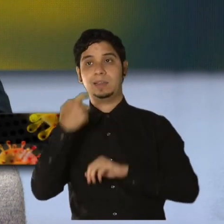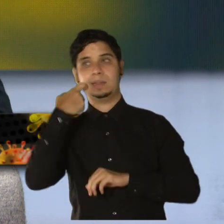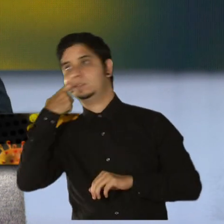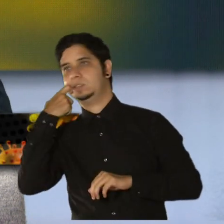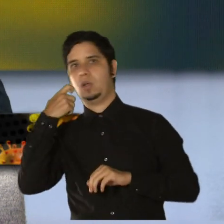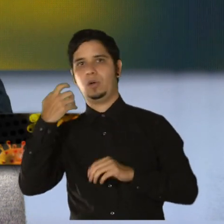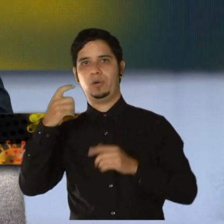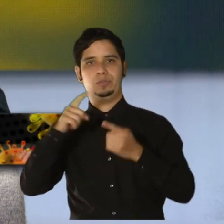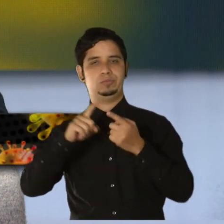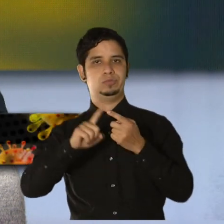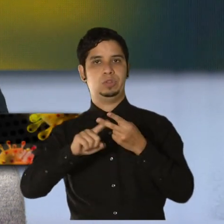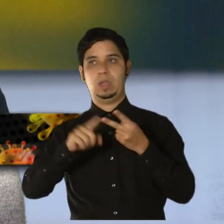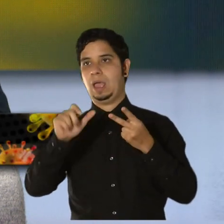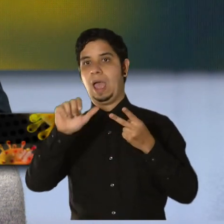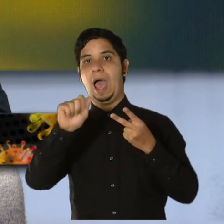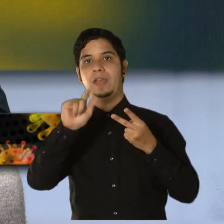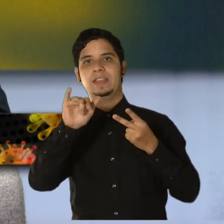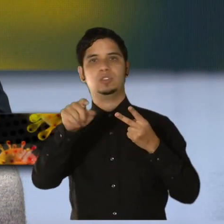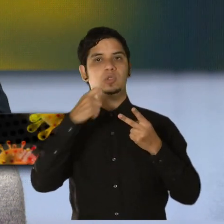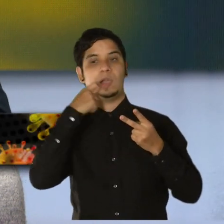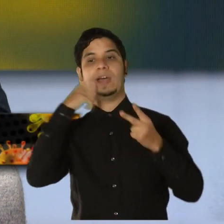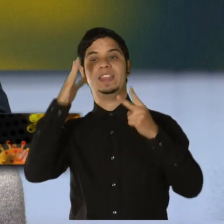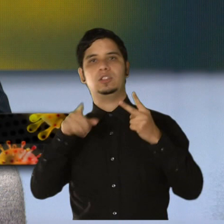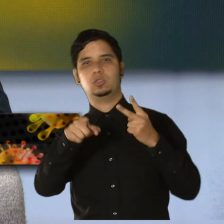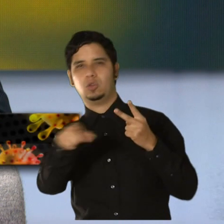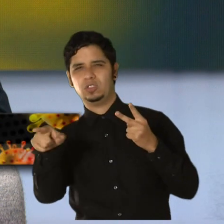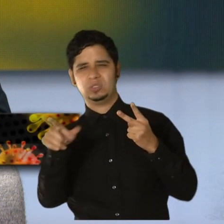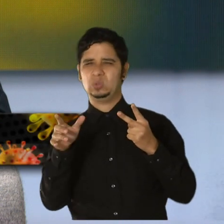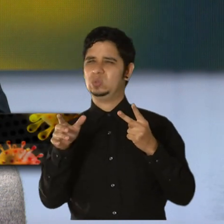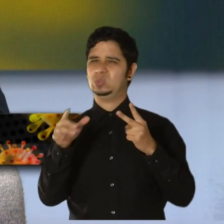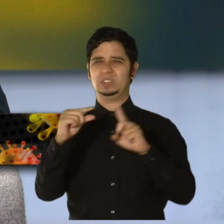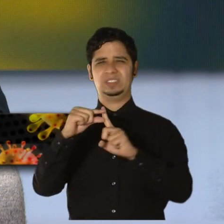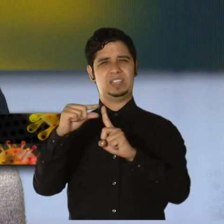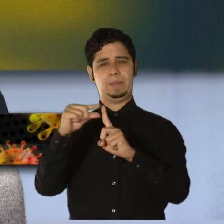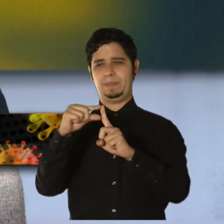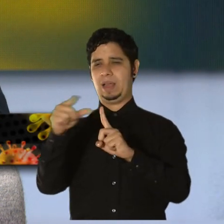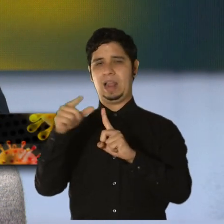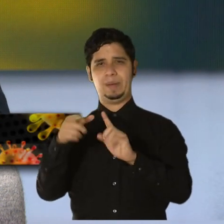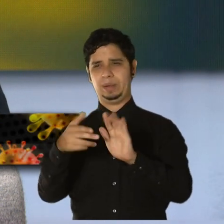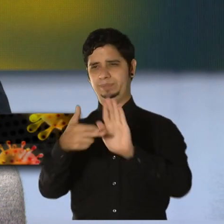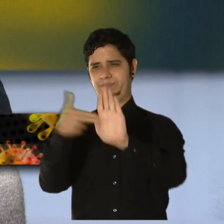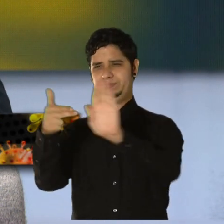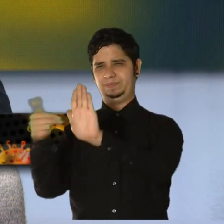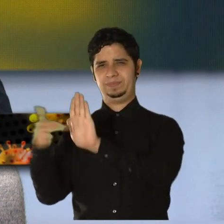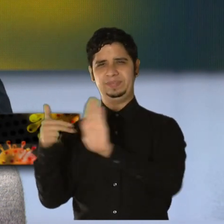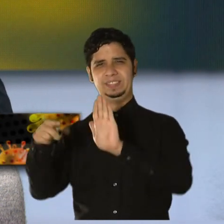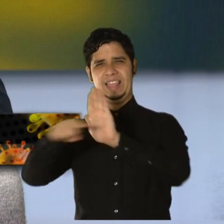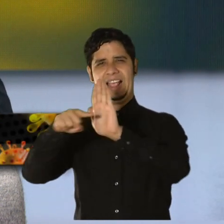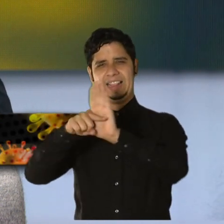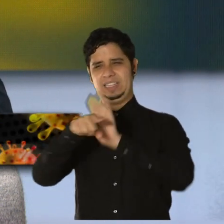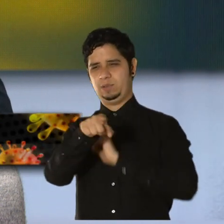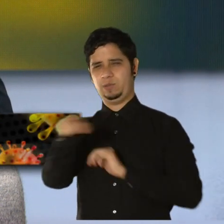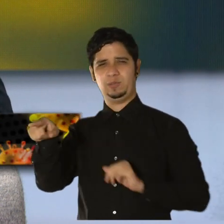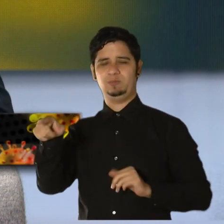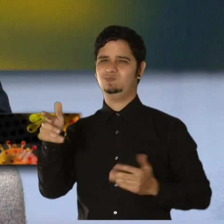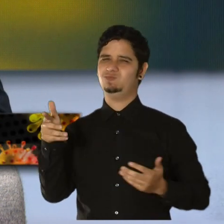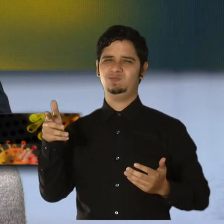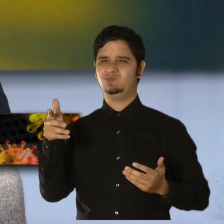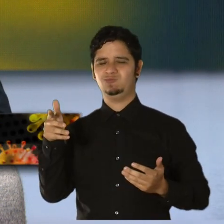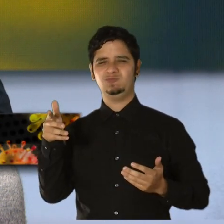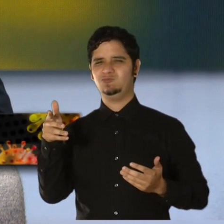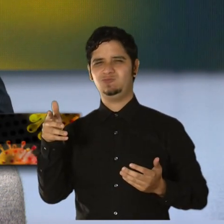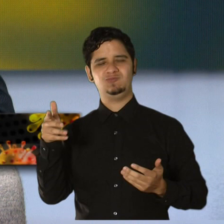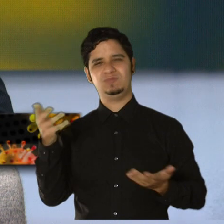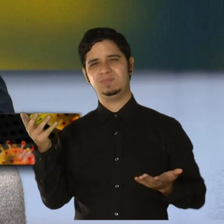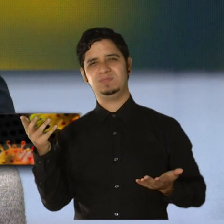adicción, adictos, pues esa palabra, ese concepto creaba mucho estigma sobre lo que era las personas con